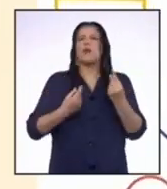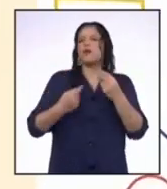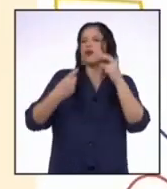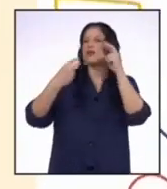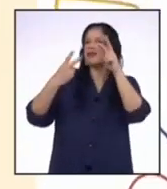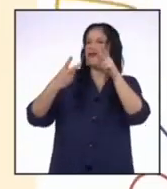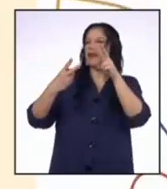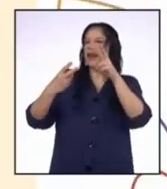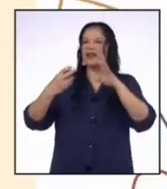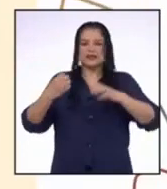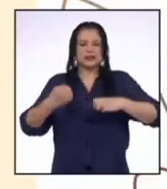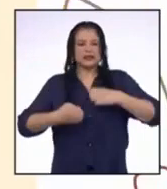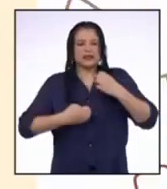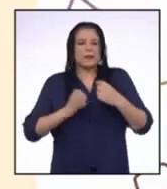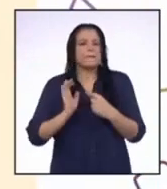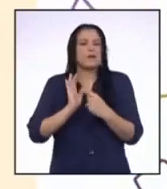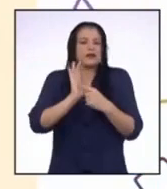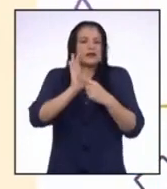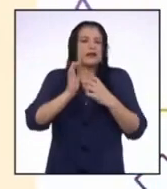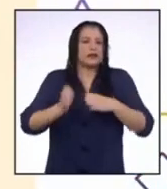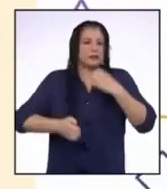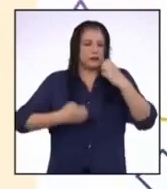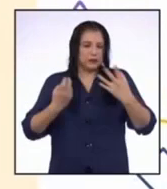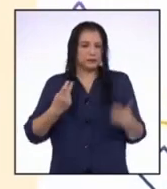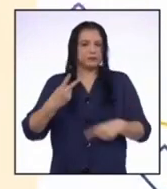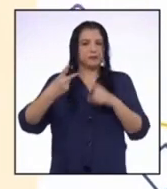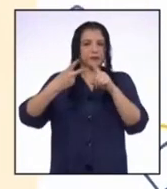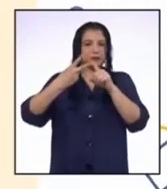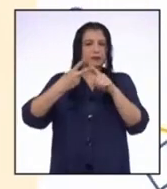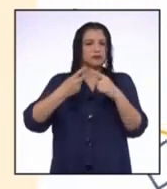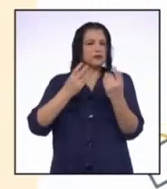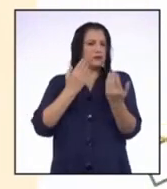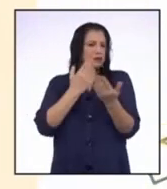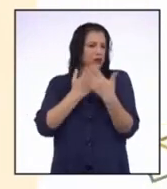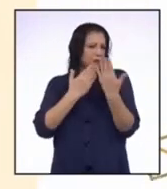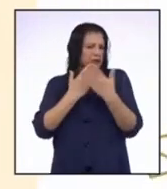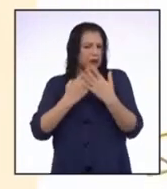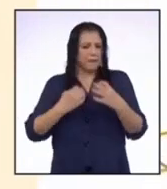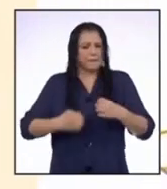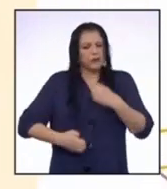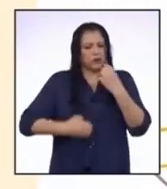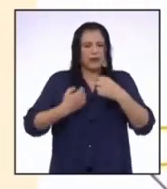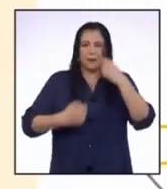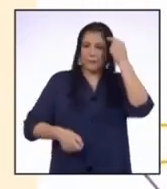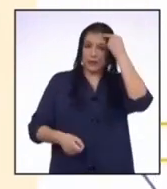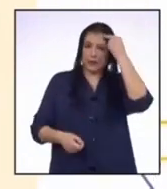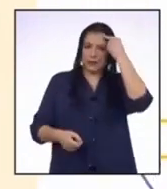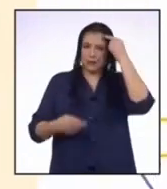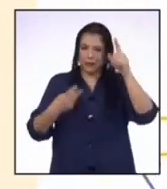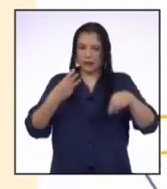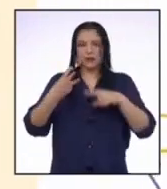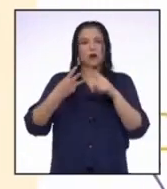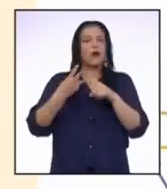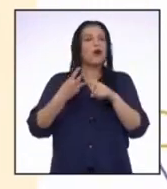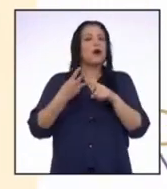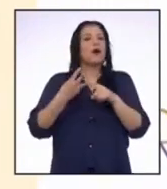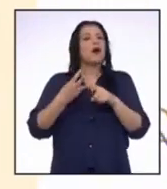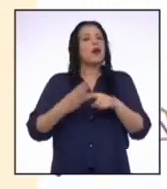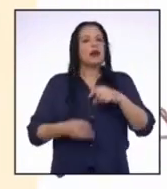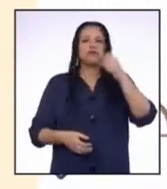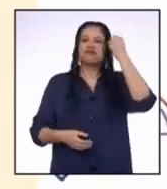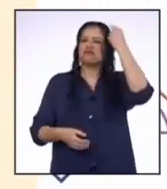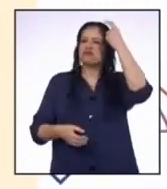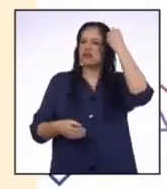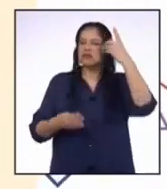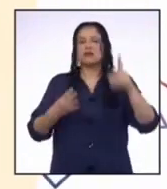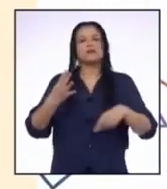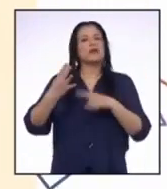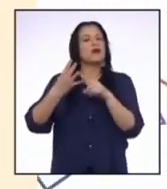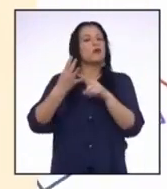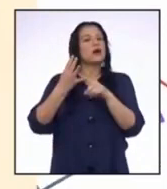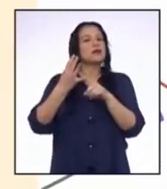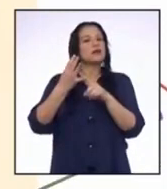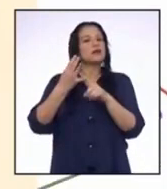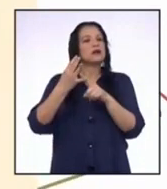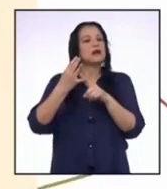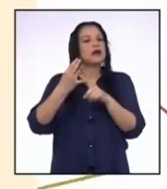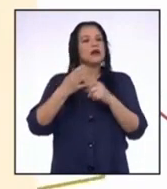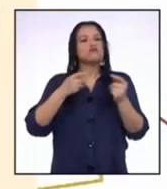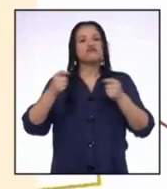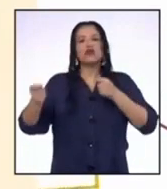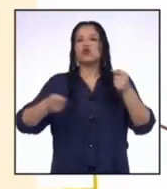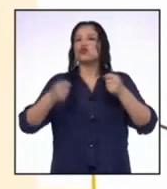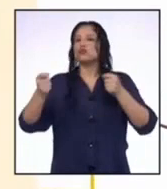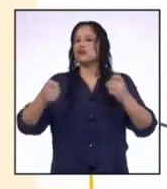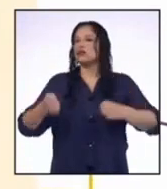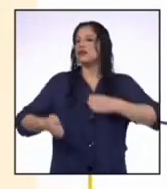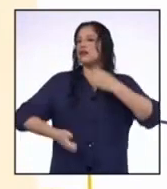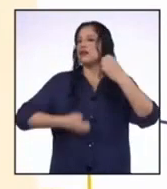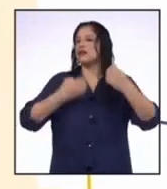y expresión de emociones. 2. La facilitación emocional del pensamiento. 3. La comprensión. Y 4. La regulación de